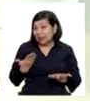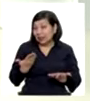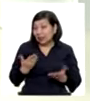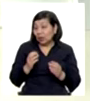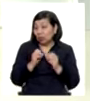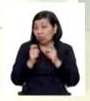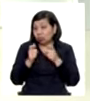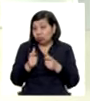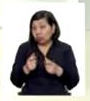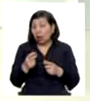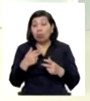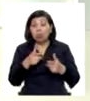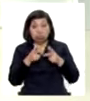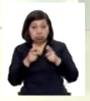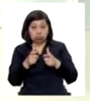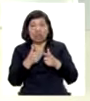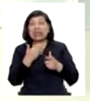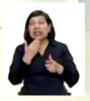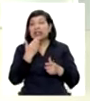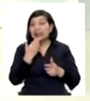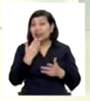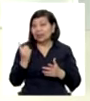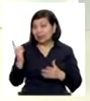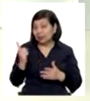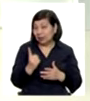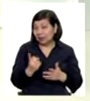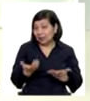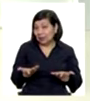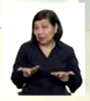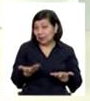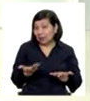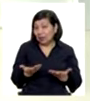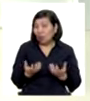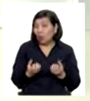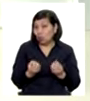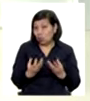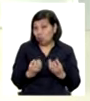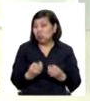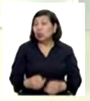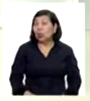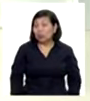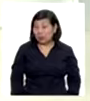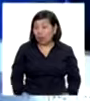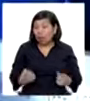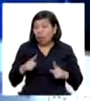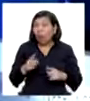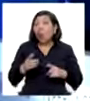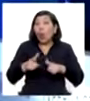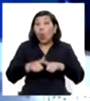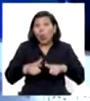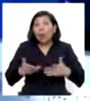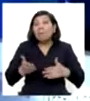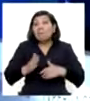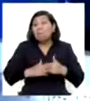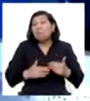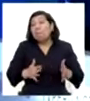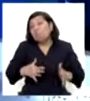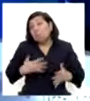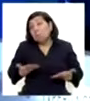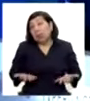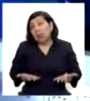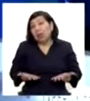son supervisadas por nosotros, ¿no? Y aquí entra... una gama bastante amplia, claro, ¿no? De acuerdo a la infraestructura, porque pueden